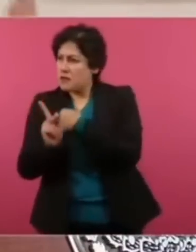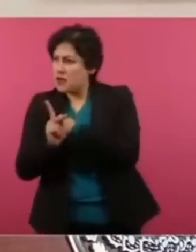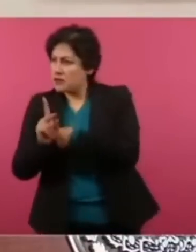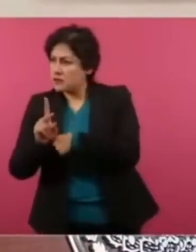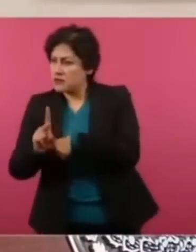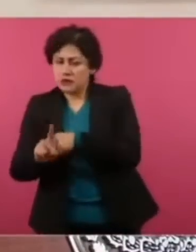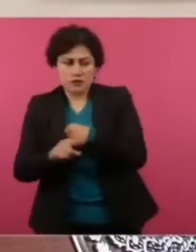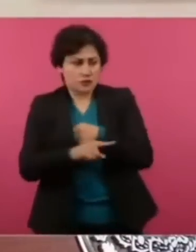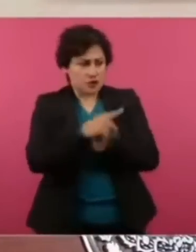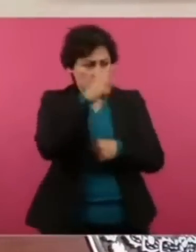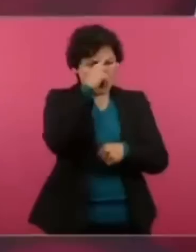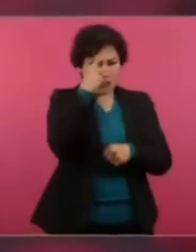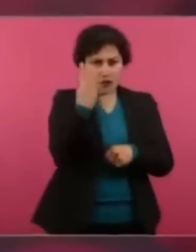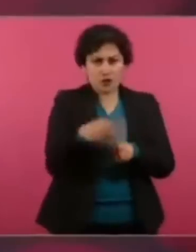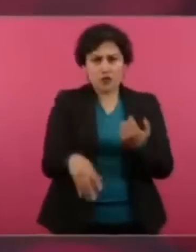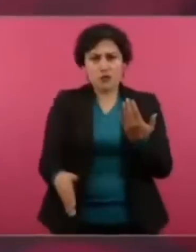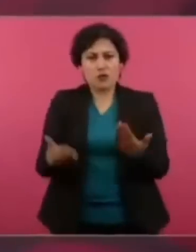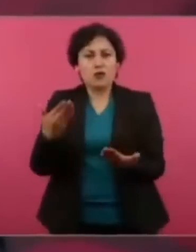eran